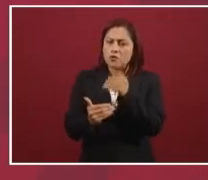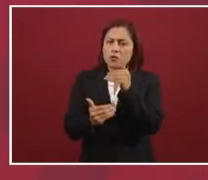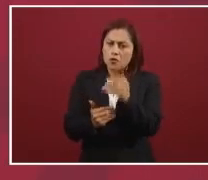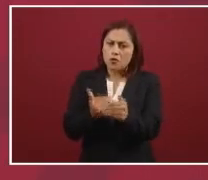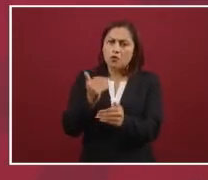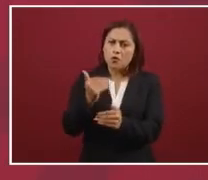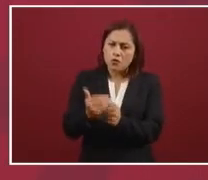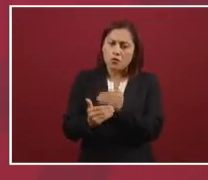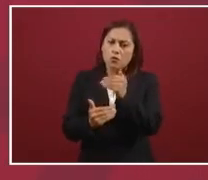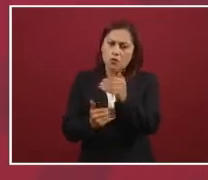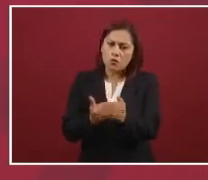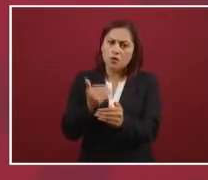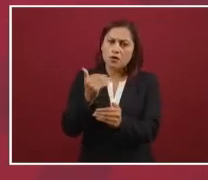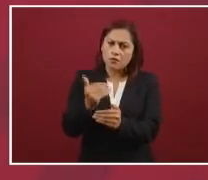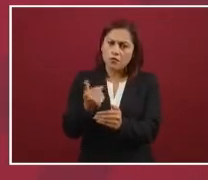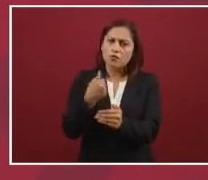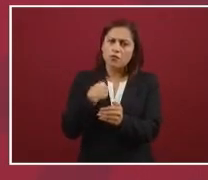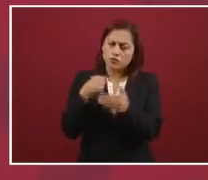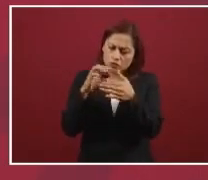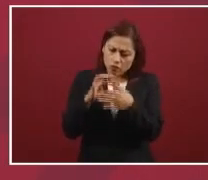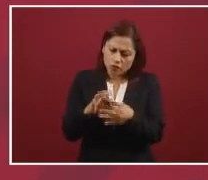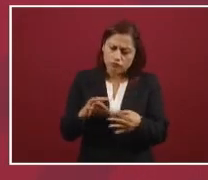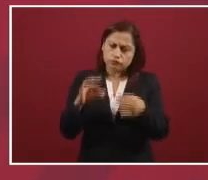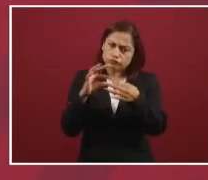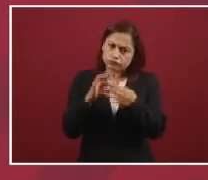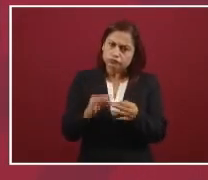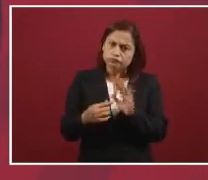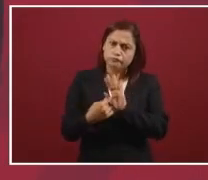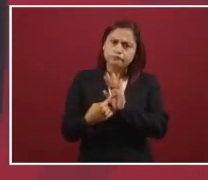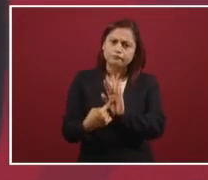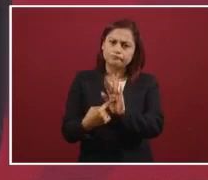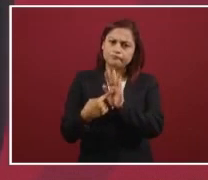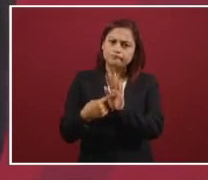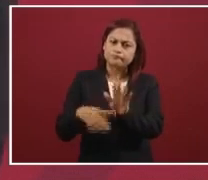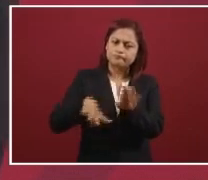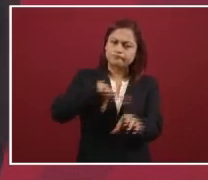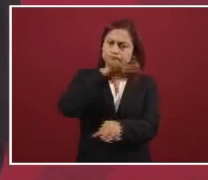Es indispensable y es muy bueno